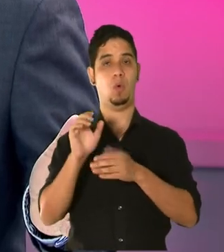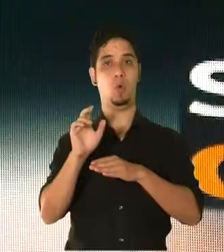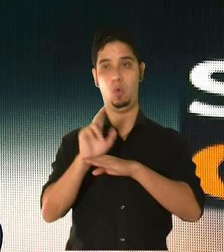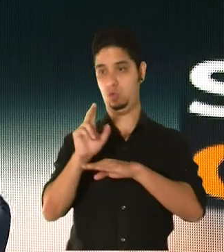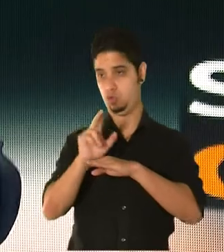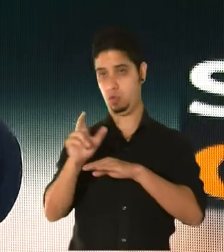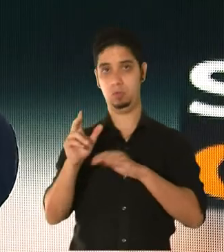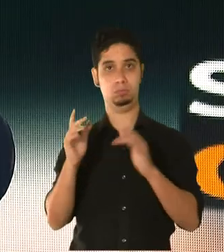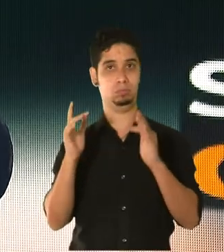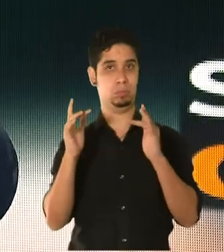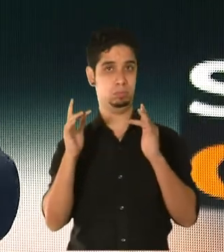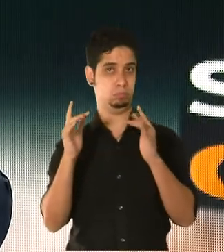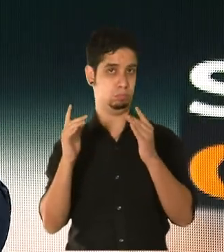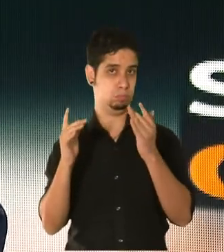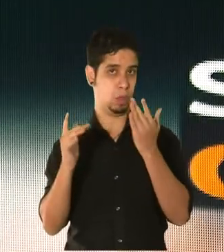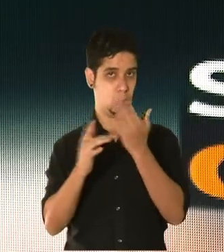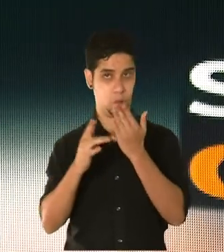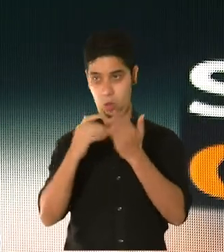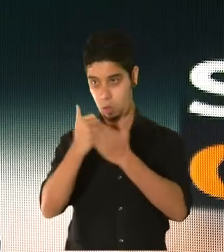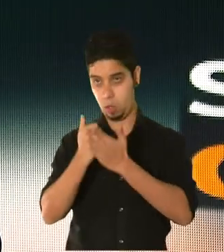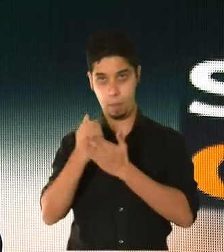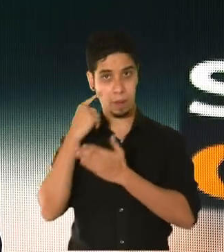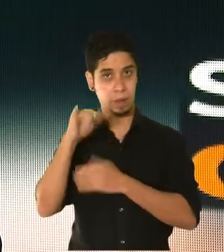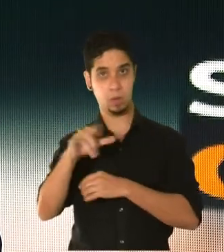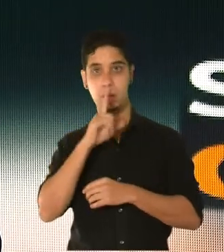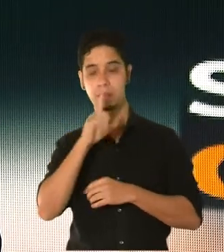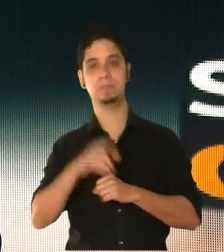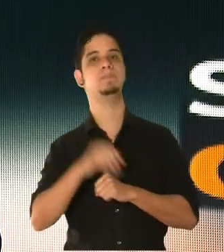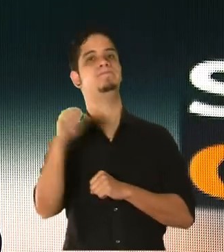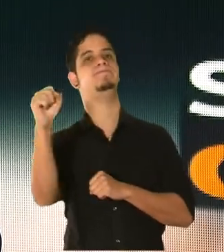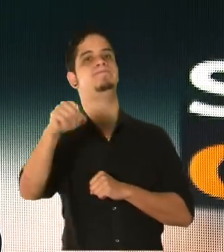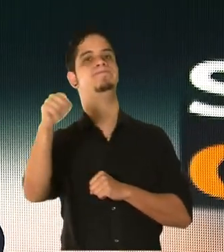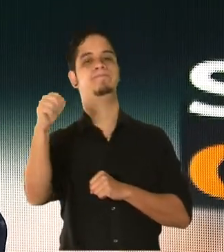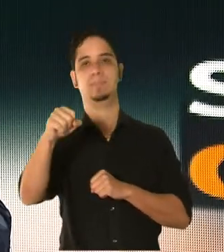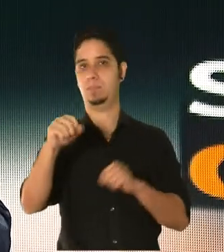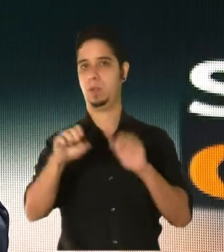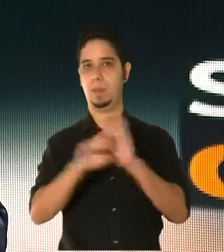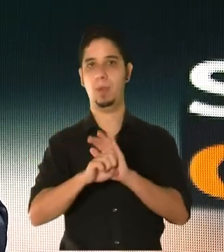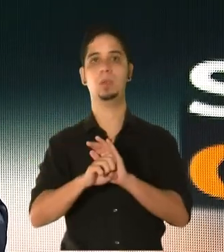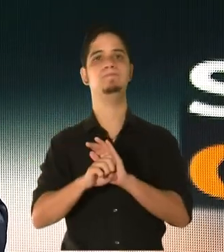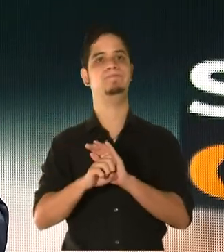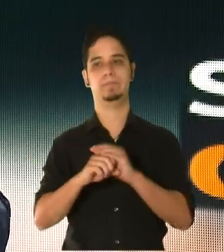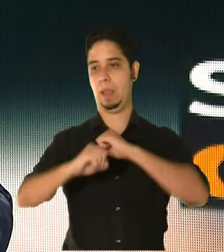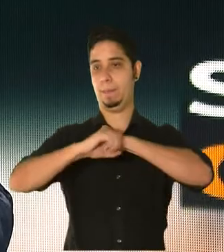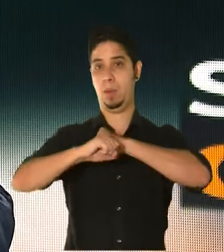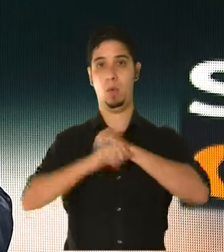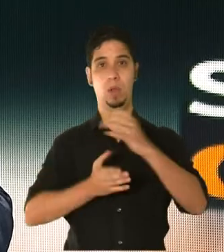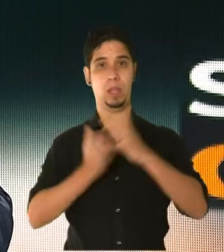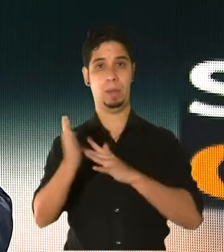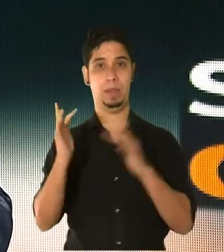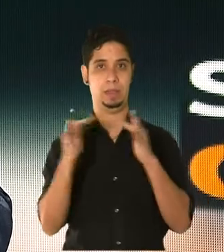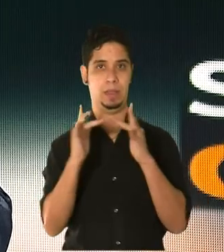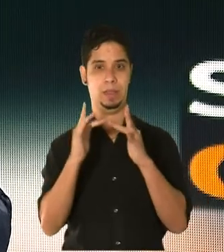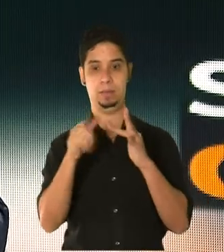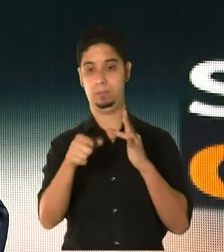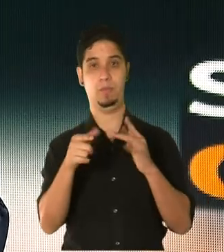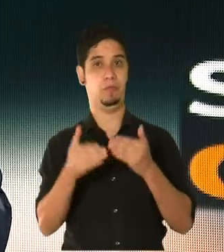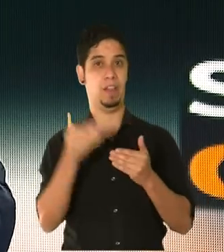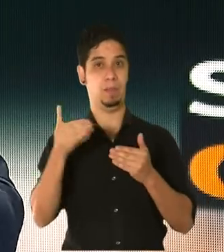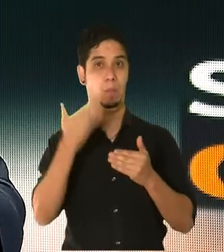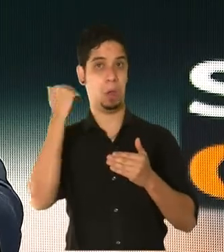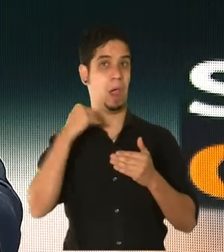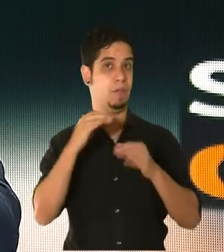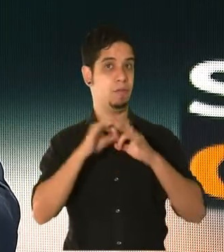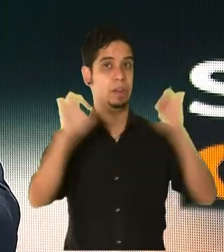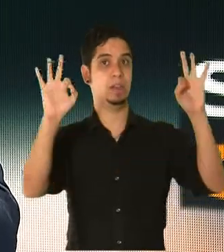producto otro punto bien importante que toca decirle es la promoción a través de las redes sociales primero que nada es gratis y si tú la usas